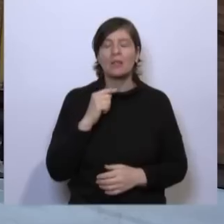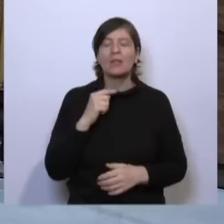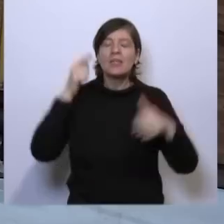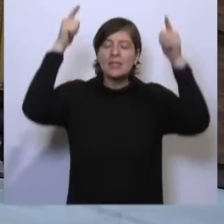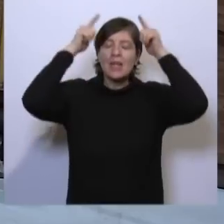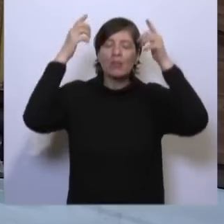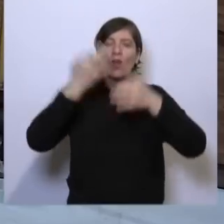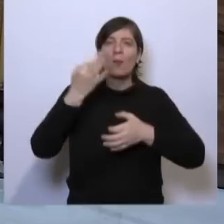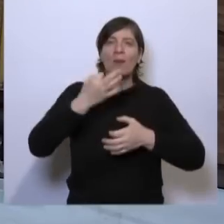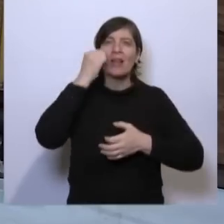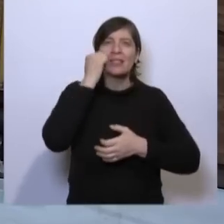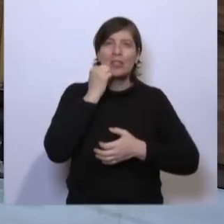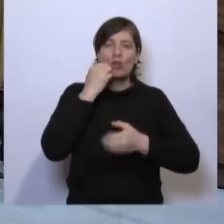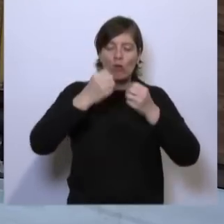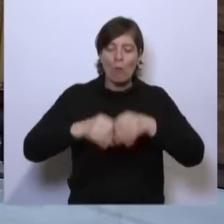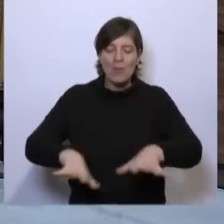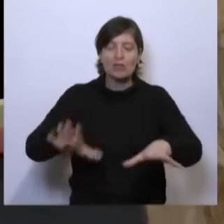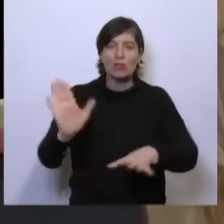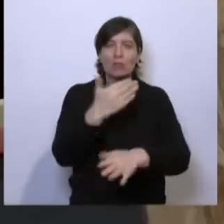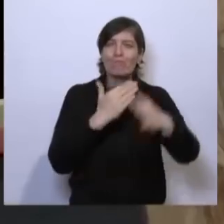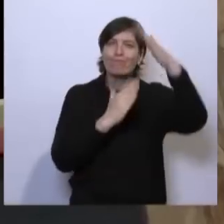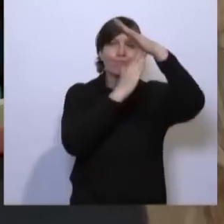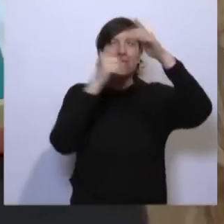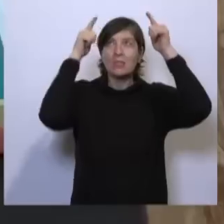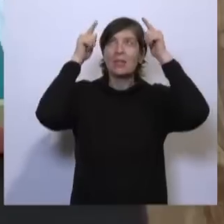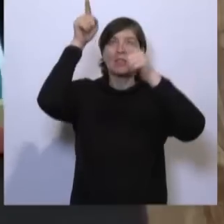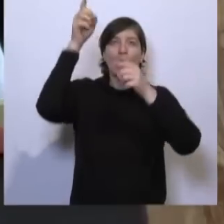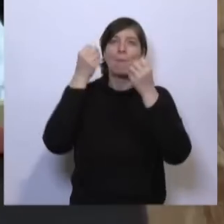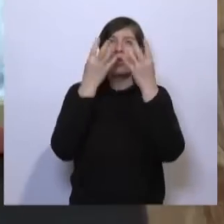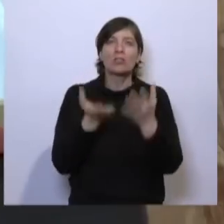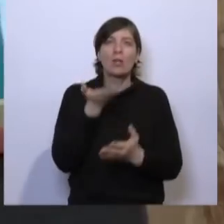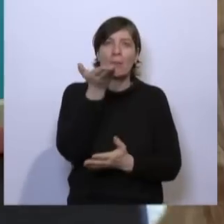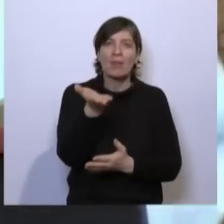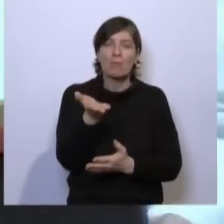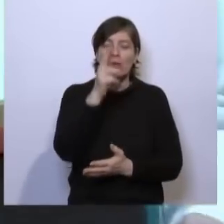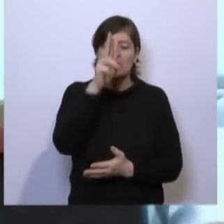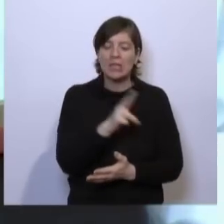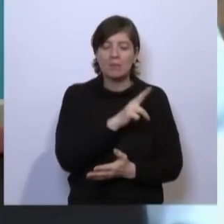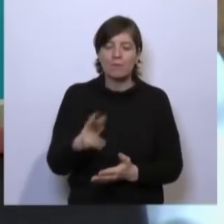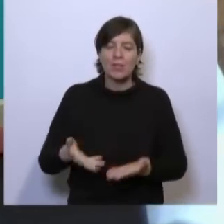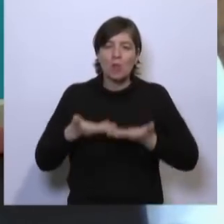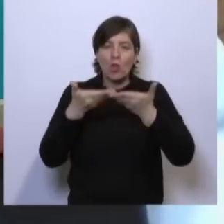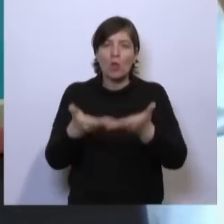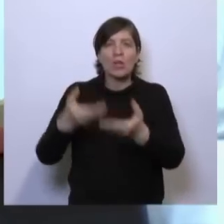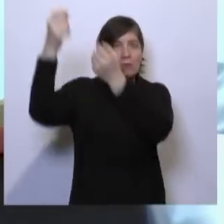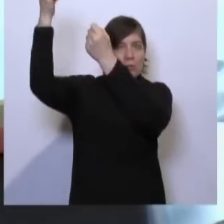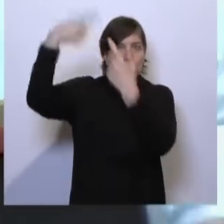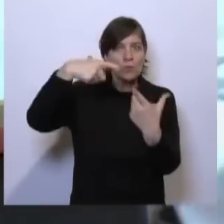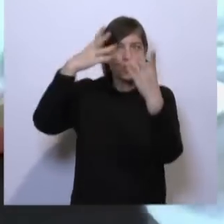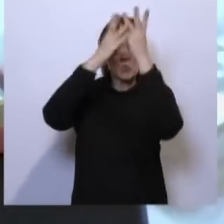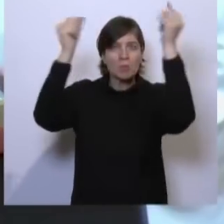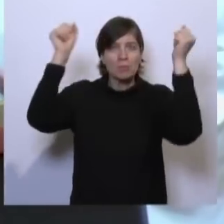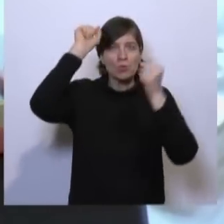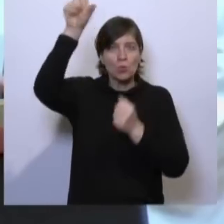Santo eres en verdad, Señor, fuente de toda santidad. Por eso te pedimos que santifiques estos dones con la efusión de tu